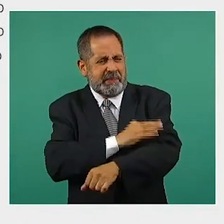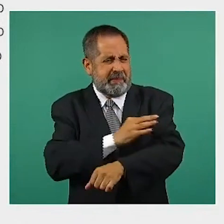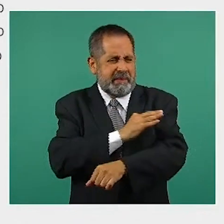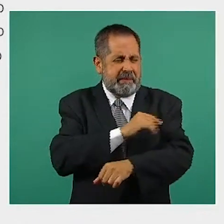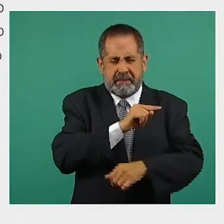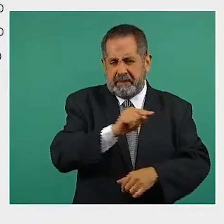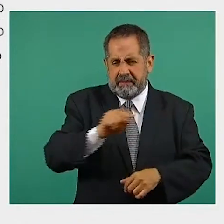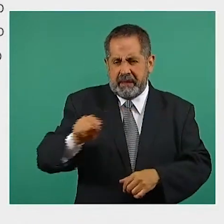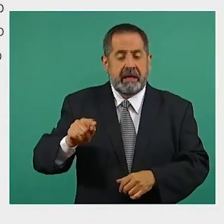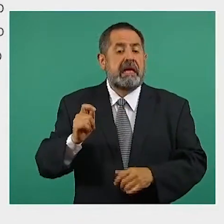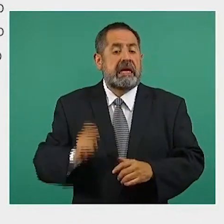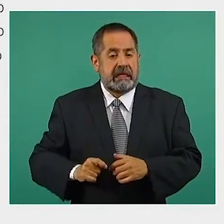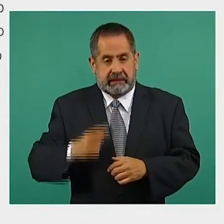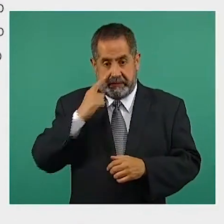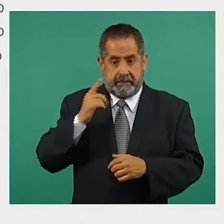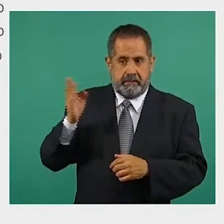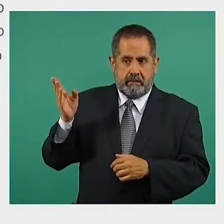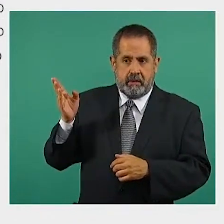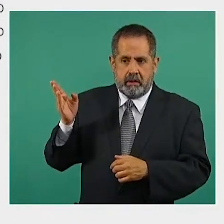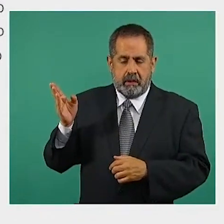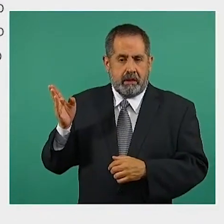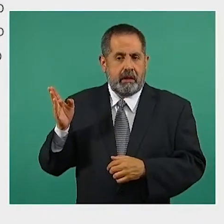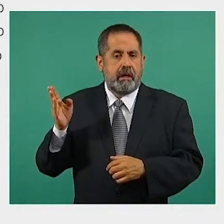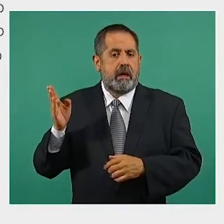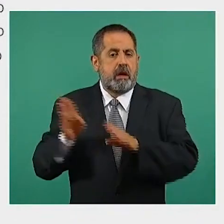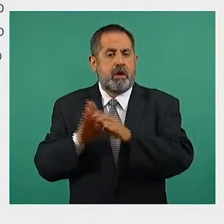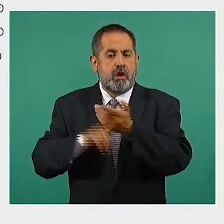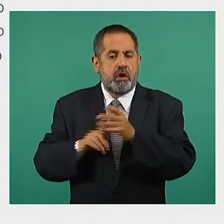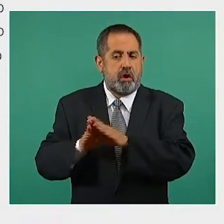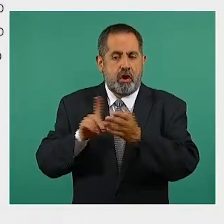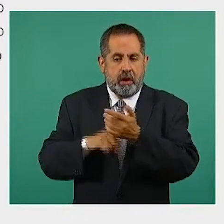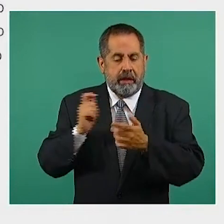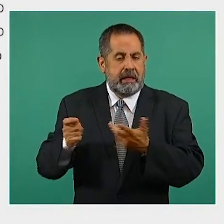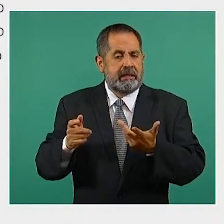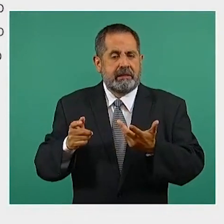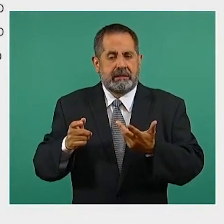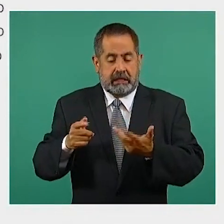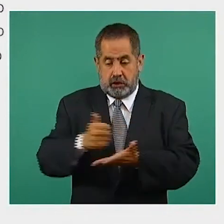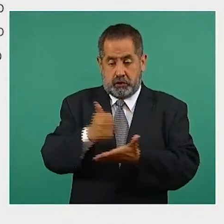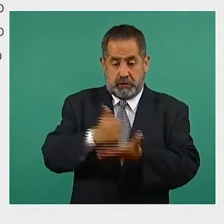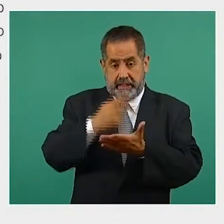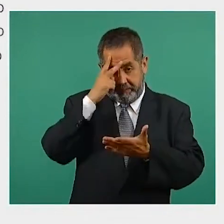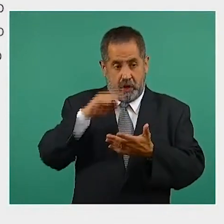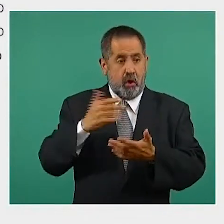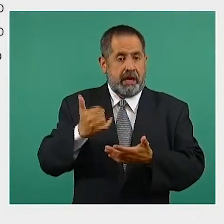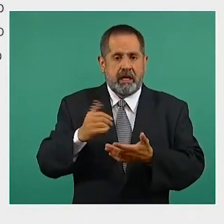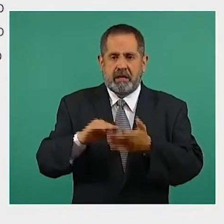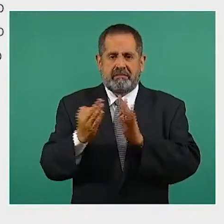está puesto en la pandemia y obviamente el trabajo en la zona metropolitana,